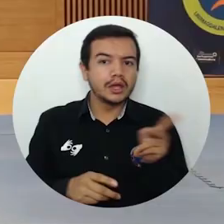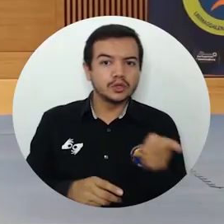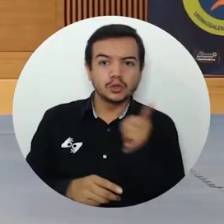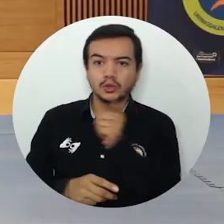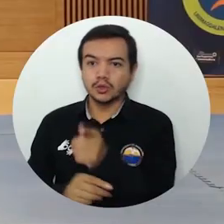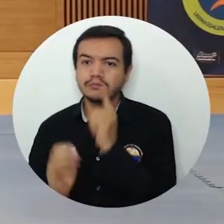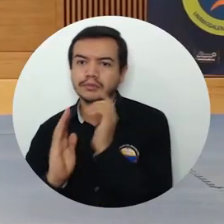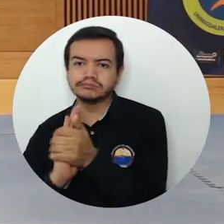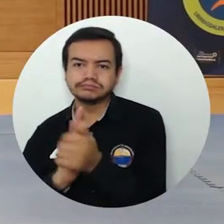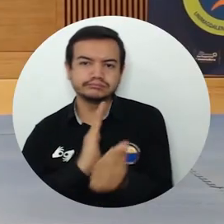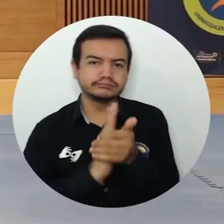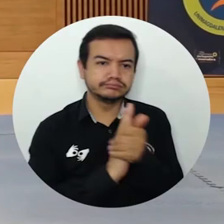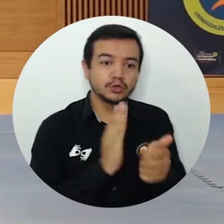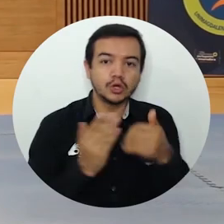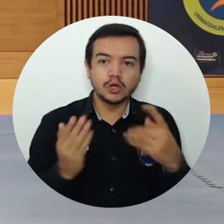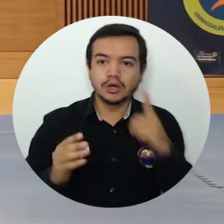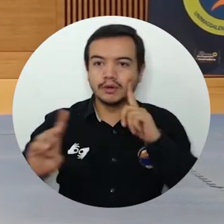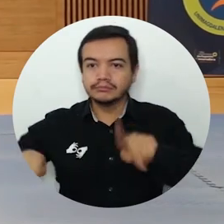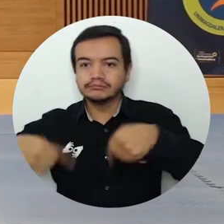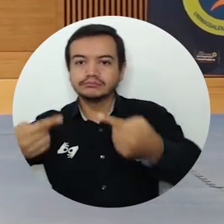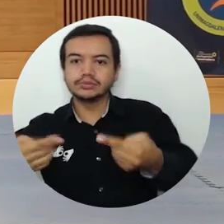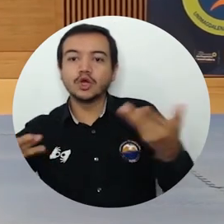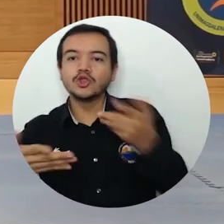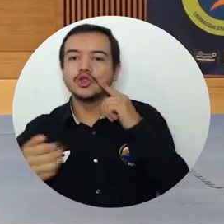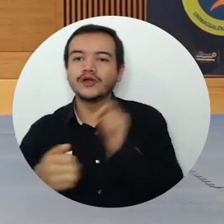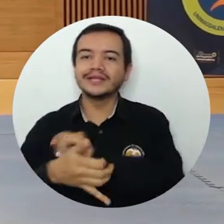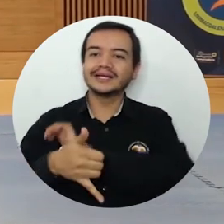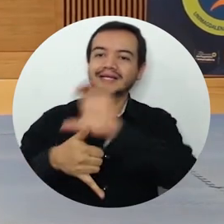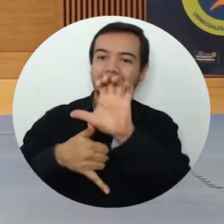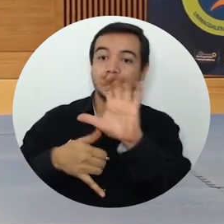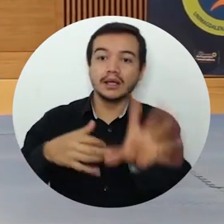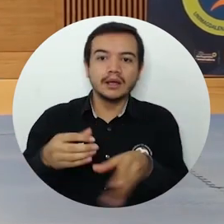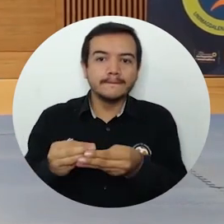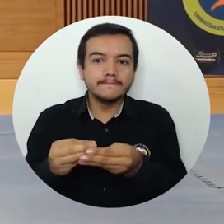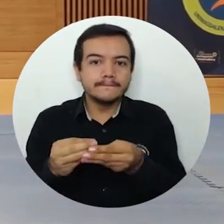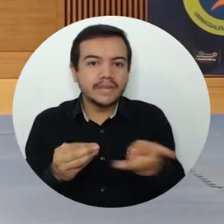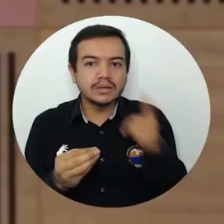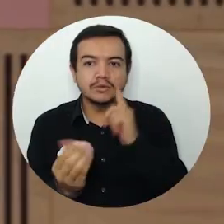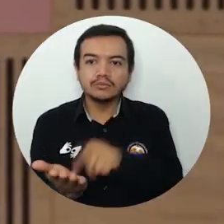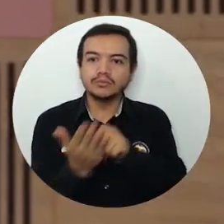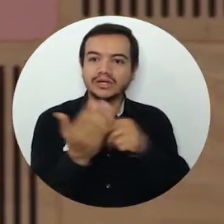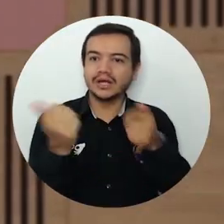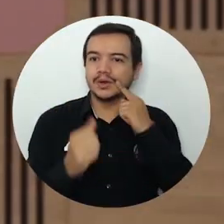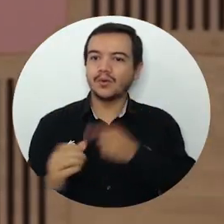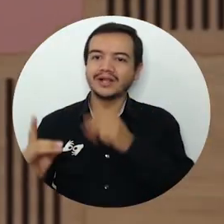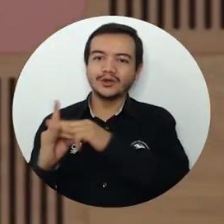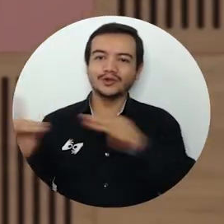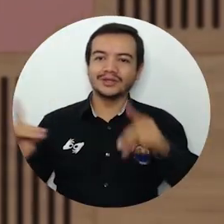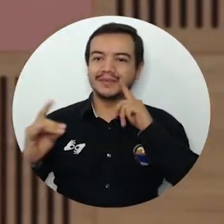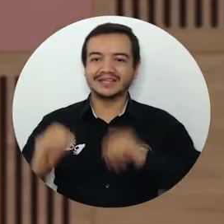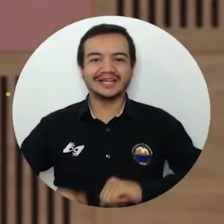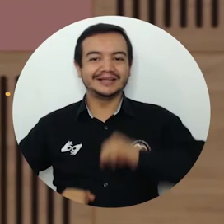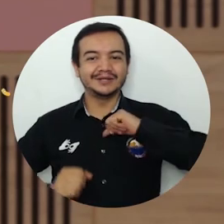demostraron su talento y preparación ante sus homólogos de la región Caribe y dejaron en alto el nombre de Uni Magdalena.